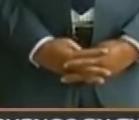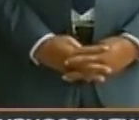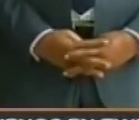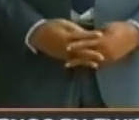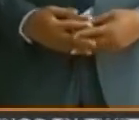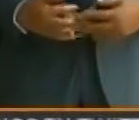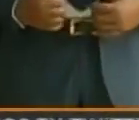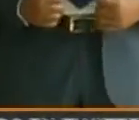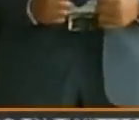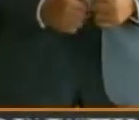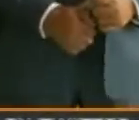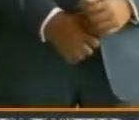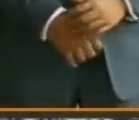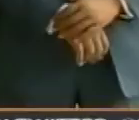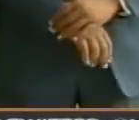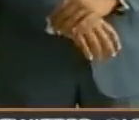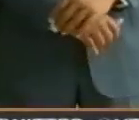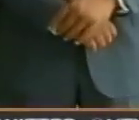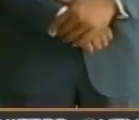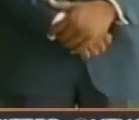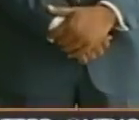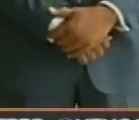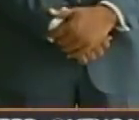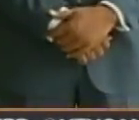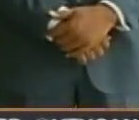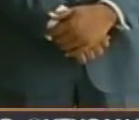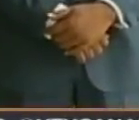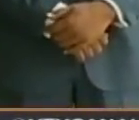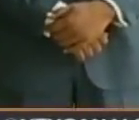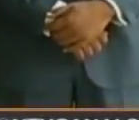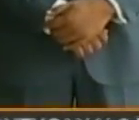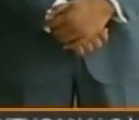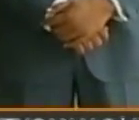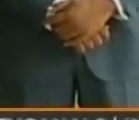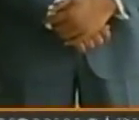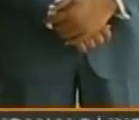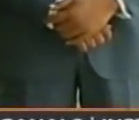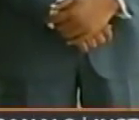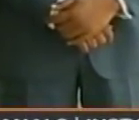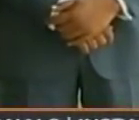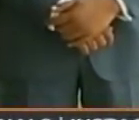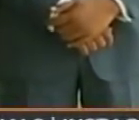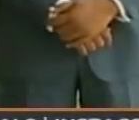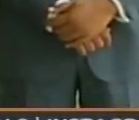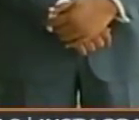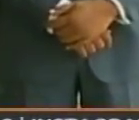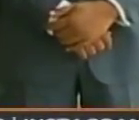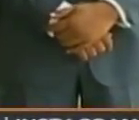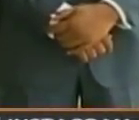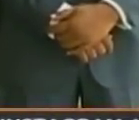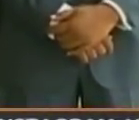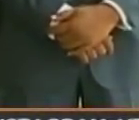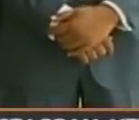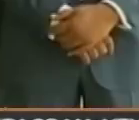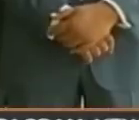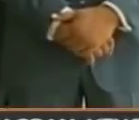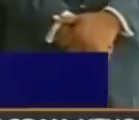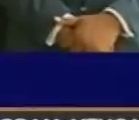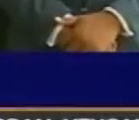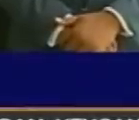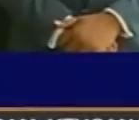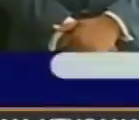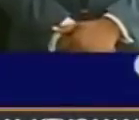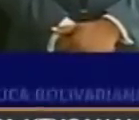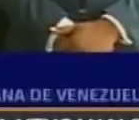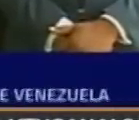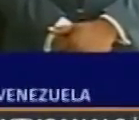gracias. Buenas tardes. Estamos muy contentos de recibir a la amiga María Cristina Perceval del Fondo de